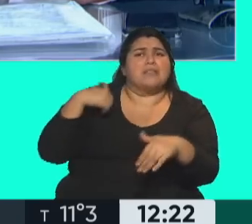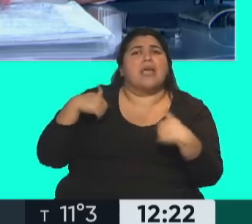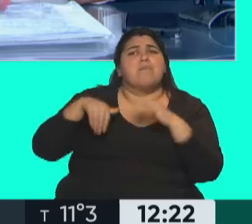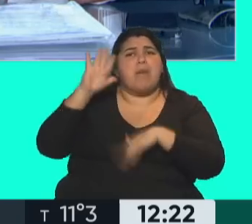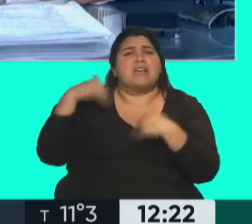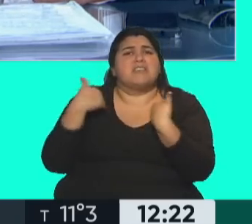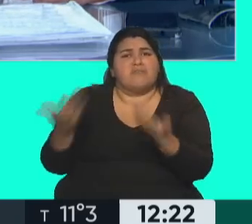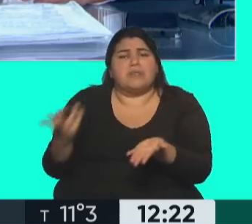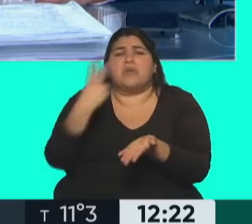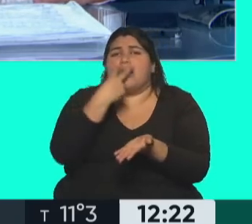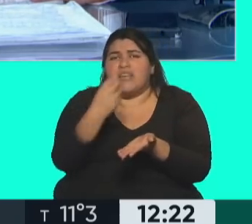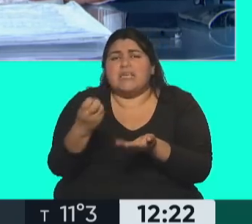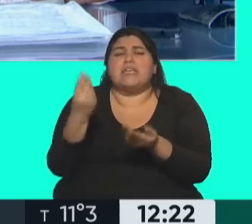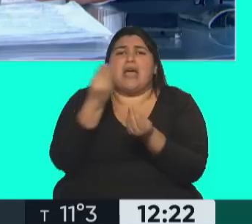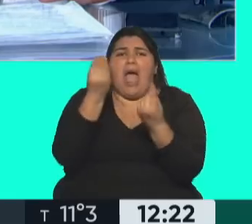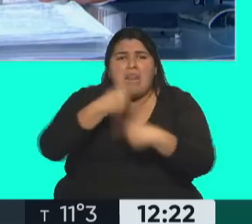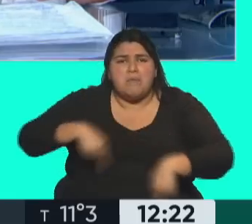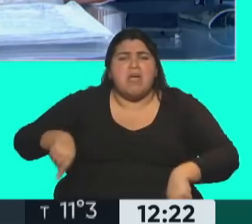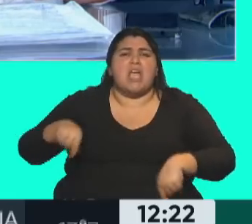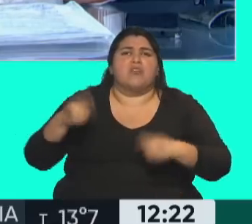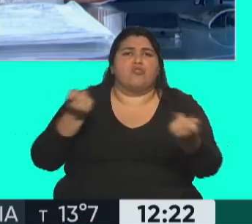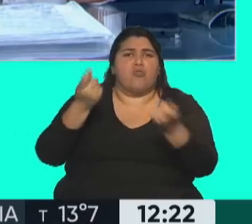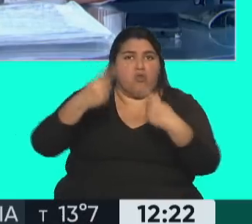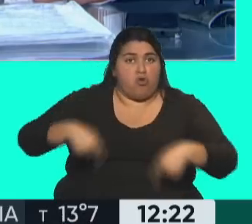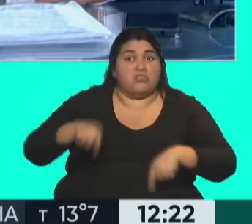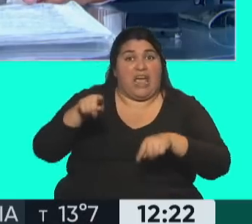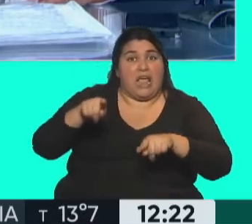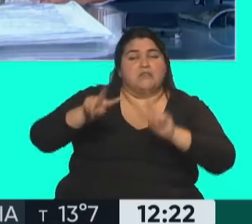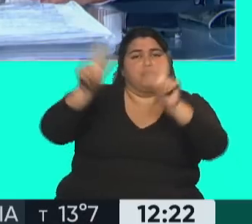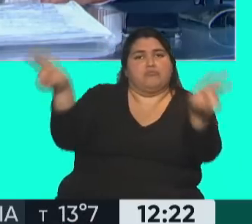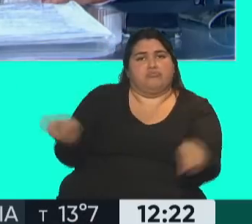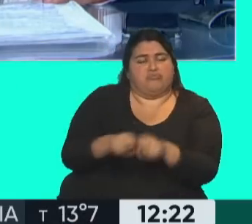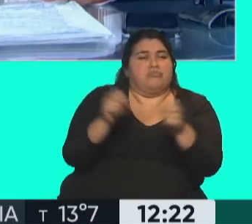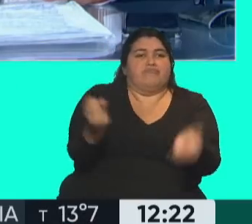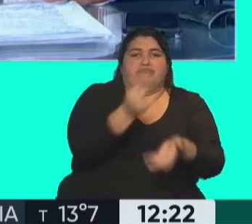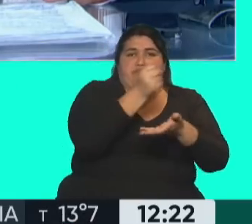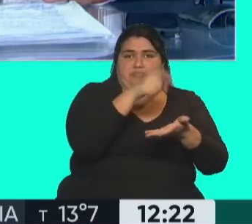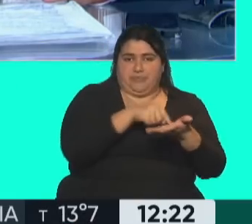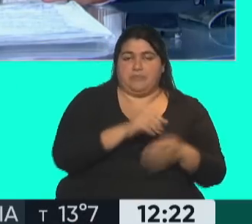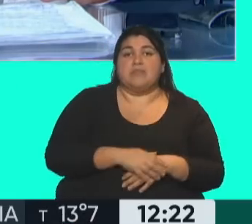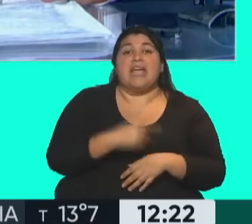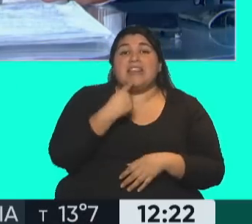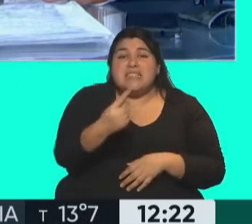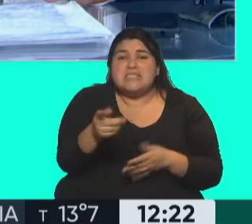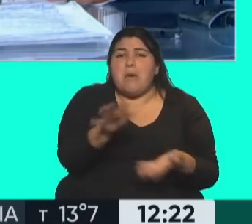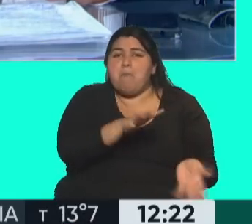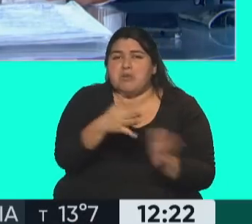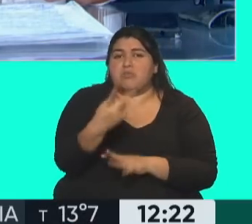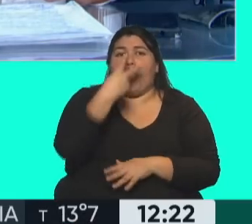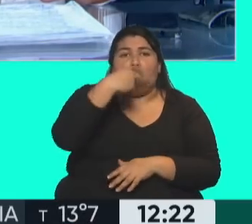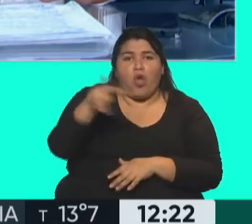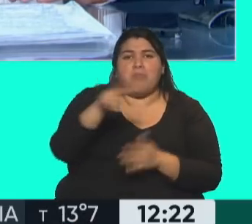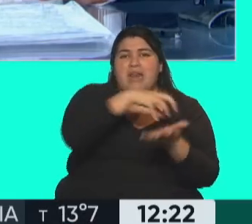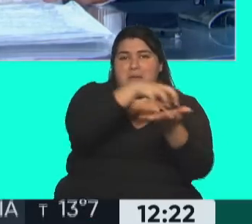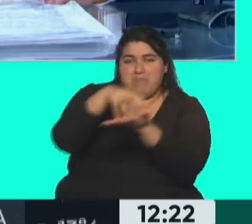precio de la energía de alimentos de otro rubro también podría hacer minería se habla de 2.000 empresas y se habla de una recaudación de